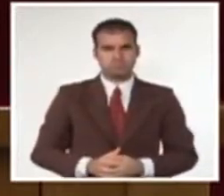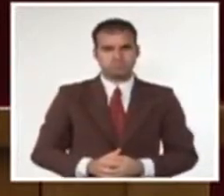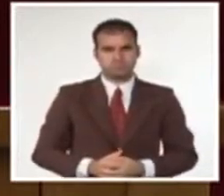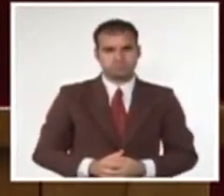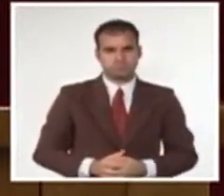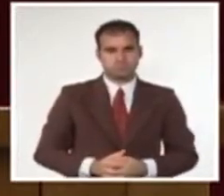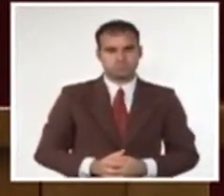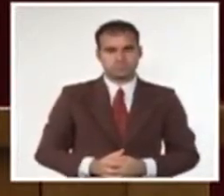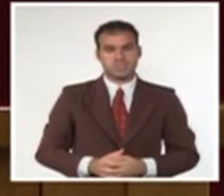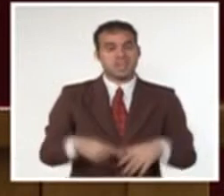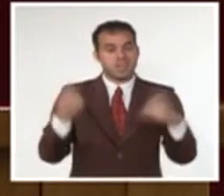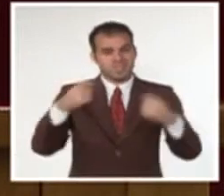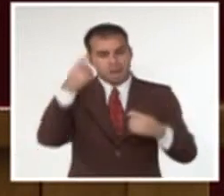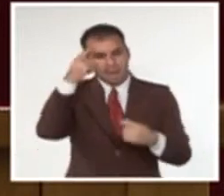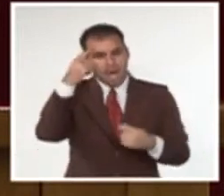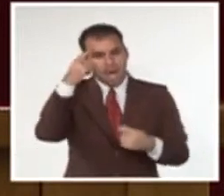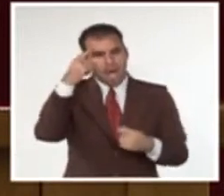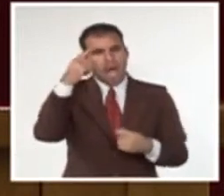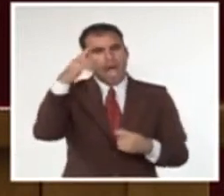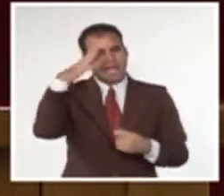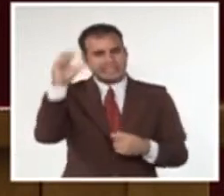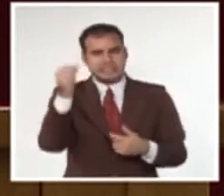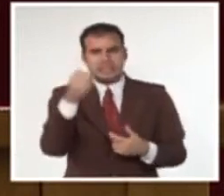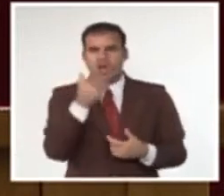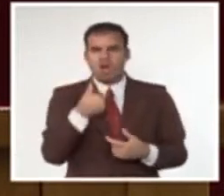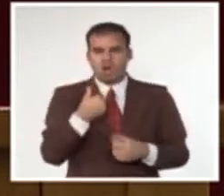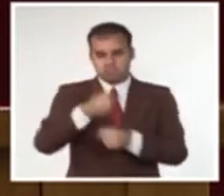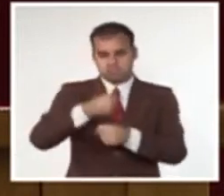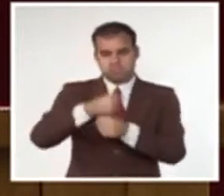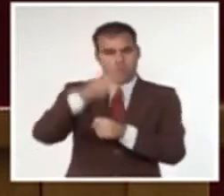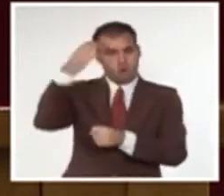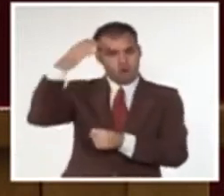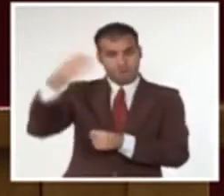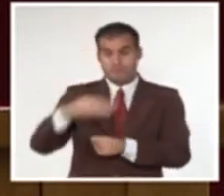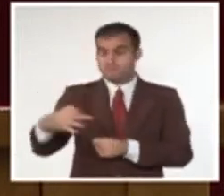el ejercicio de gobierno desde su estructura más pequeña,